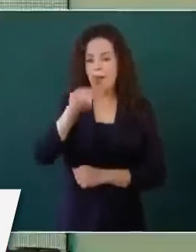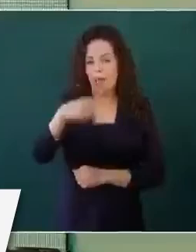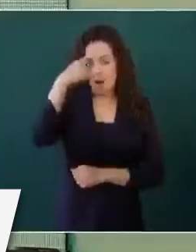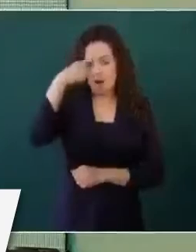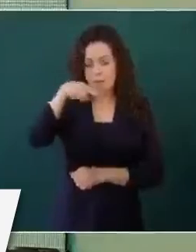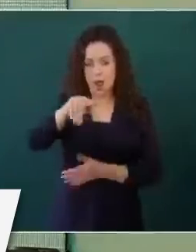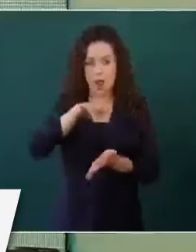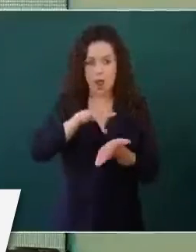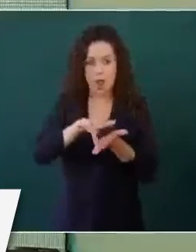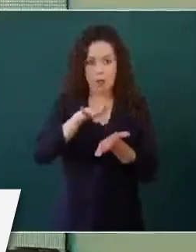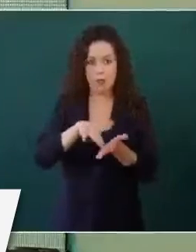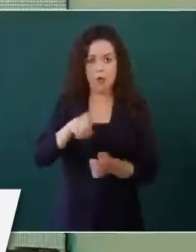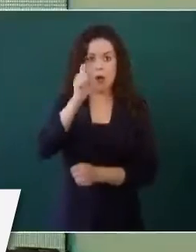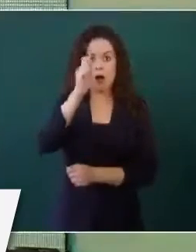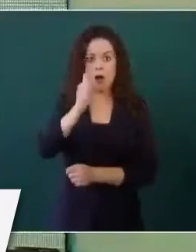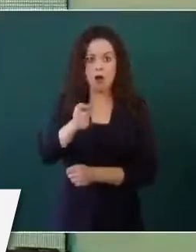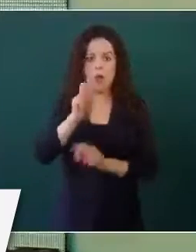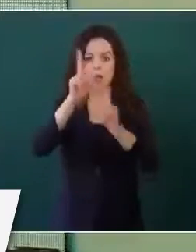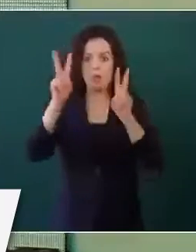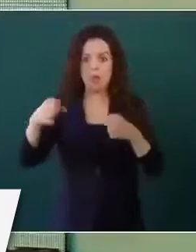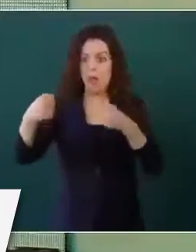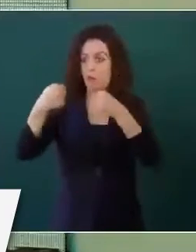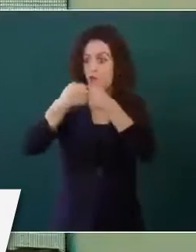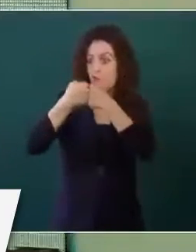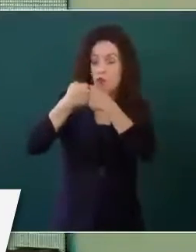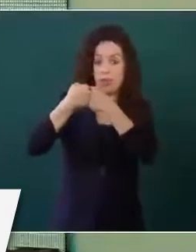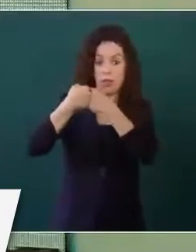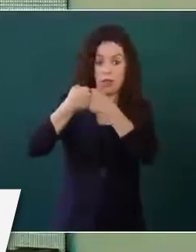apoyo fronterizo. Esto no existía.